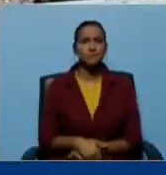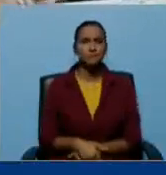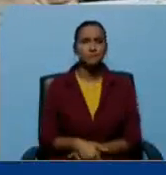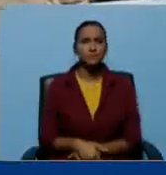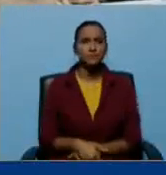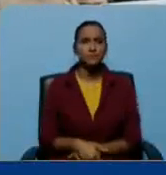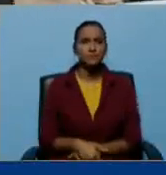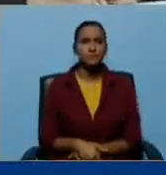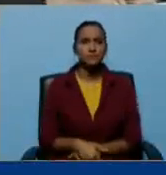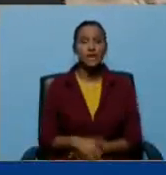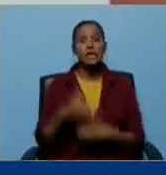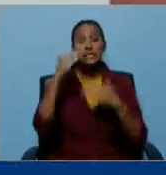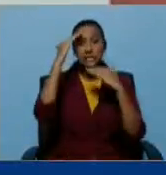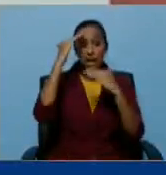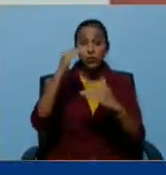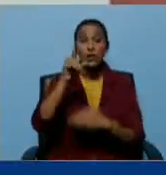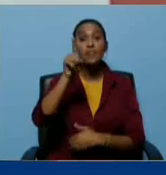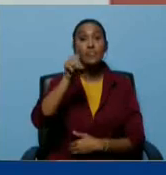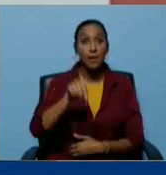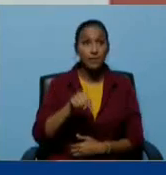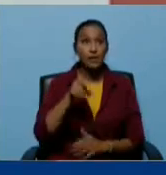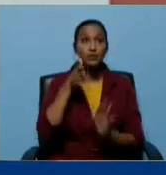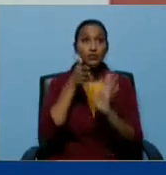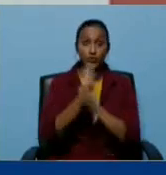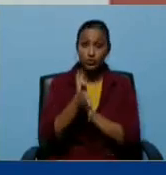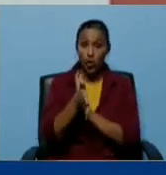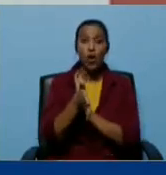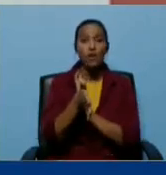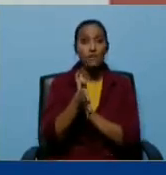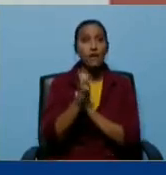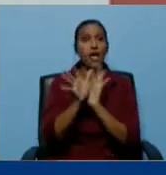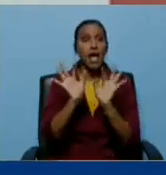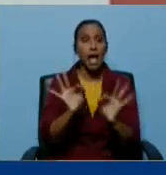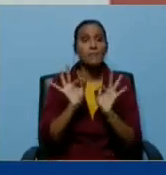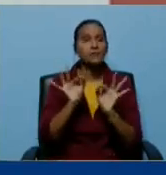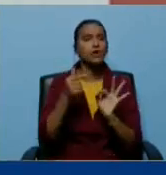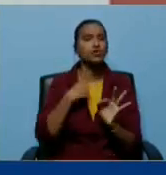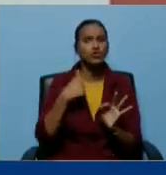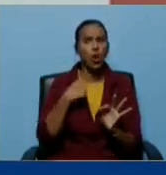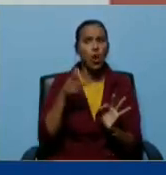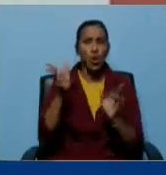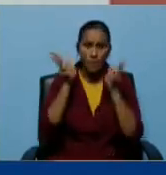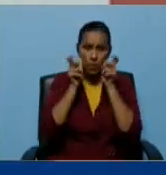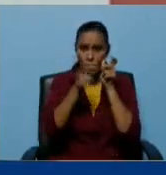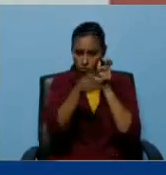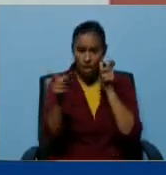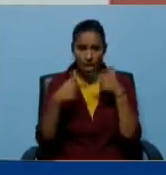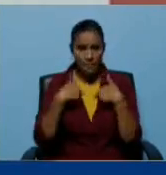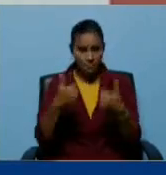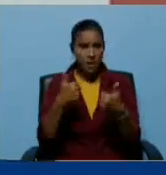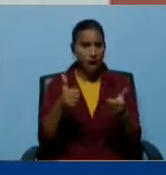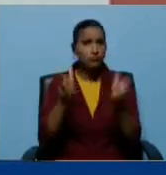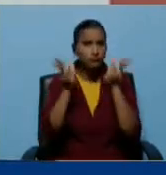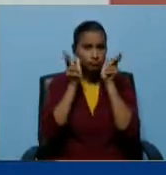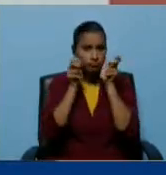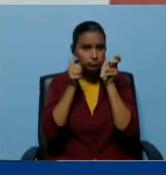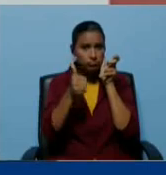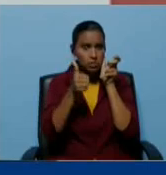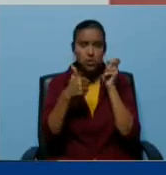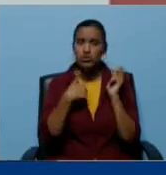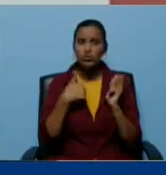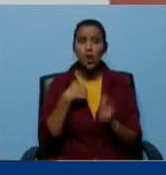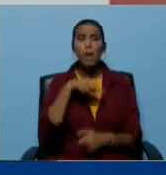Saludo también de manera muy especial. Yo no me escucho a los técnicos de sonido. Ustedes sí me escuchan, ¿verdad? Ah, bueno, yo no me